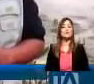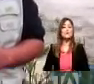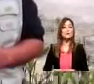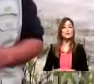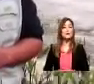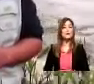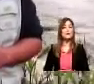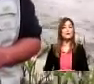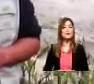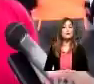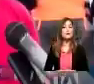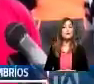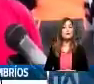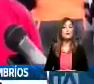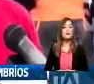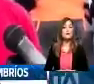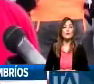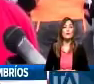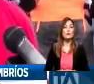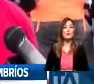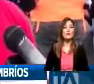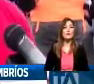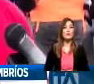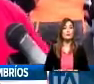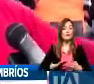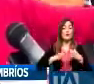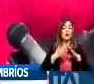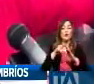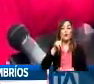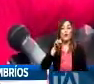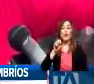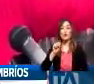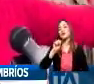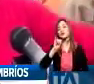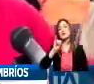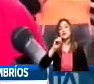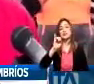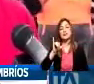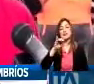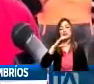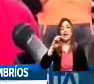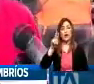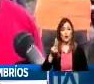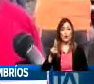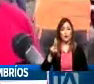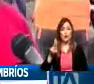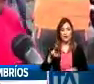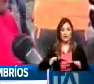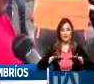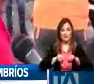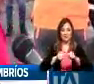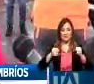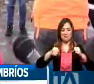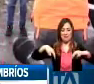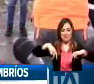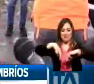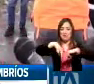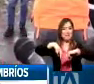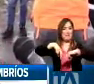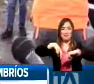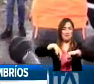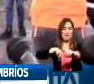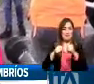el presidente del gobierno parroquial. Al menos la comunidad de Pochiyacu está rodeada, está aislada ya en las dos partes. Entonces, entendemos que en la